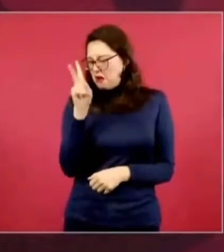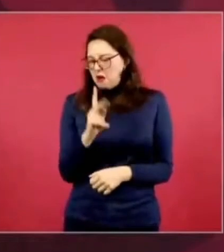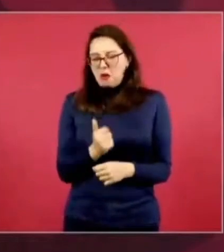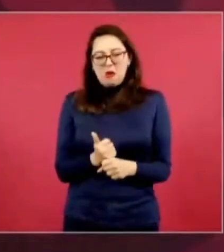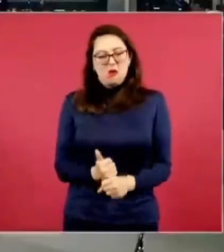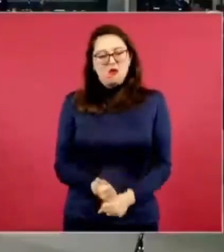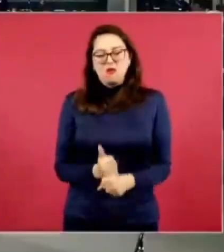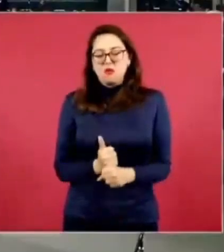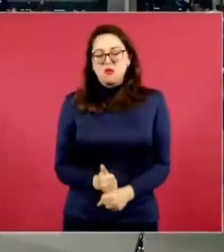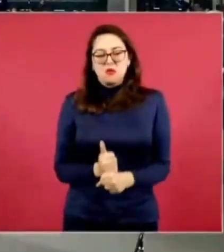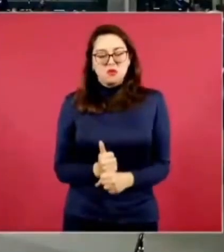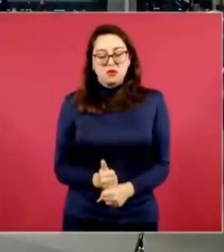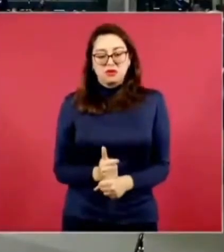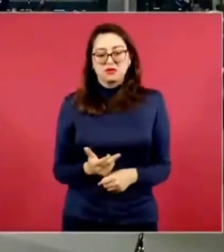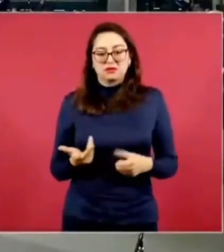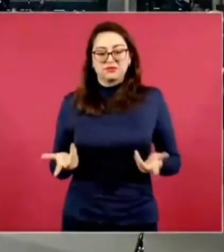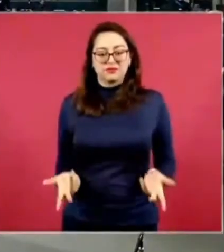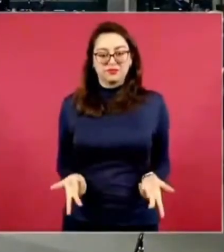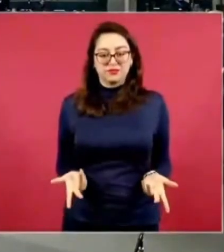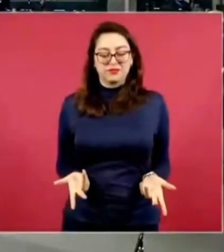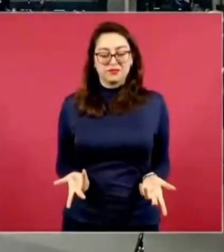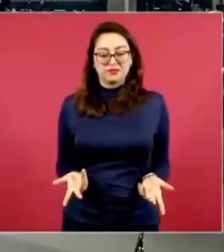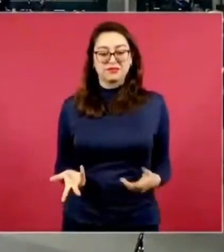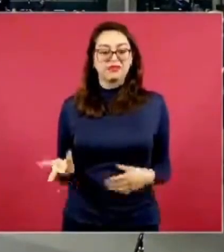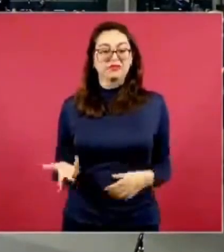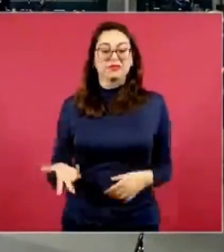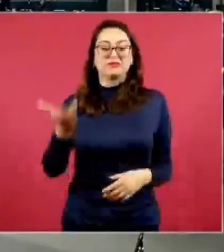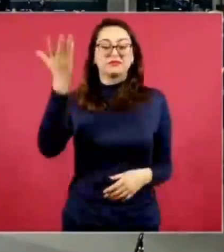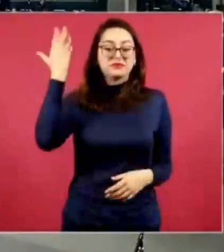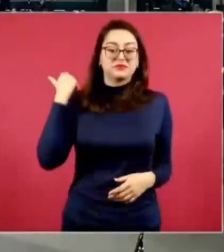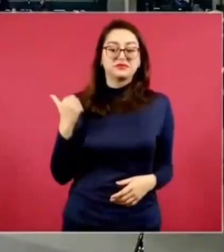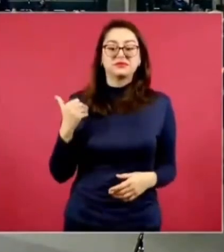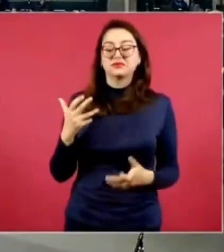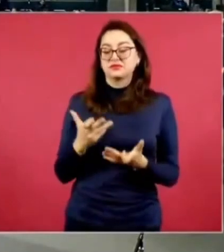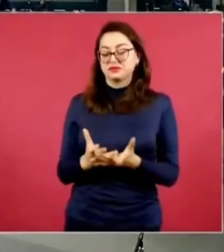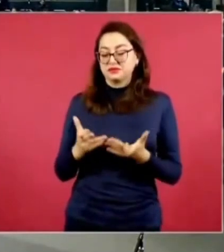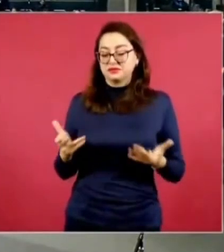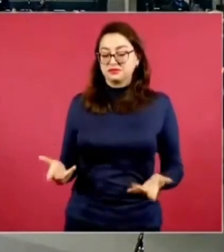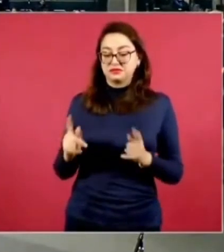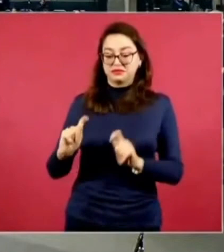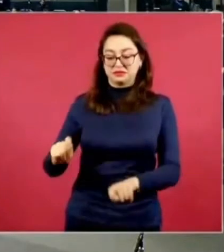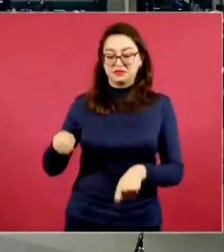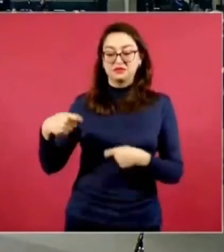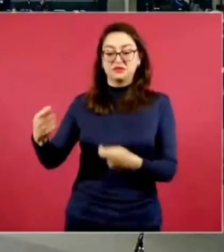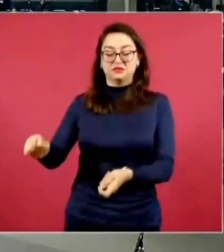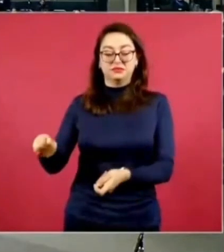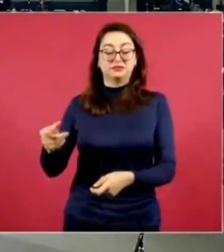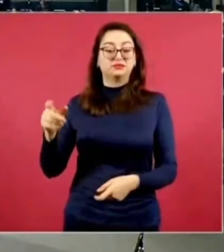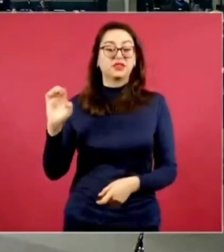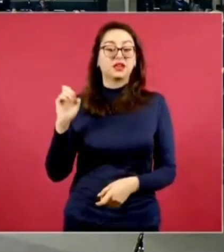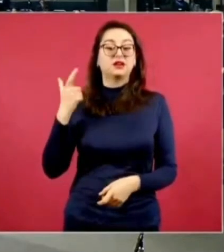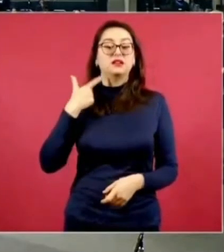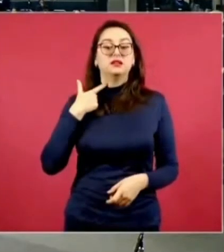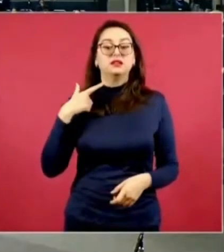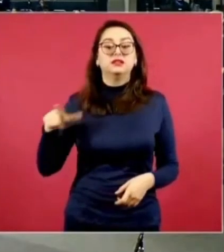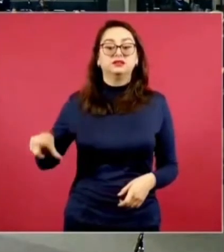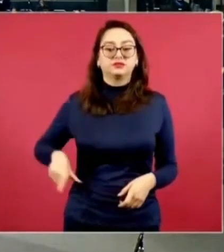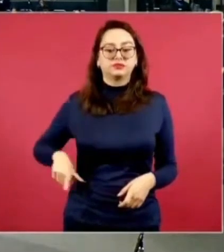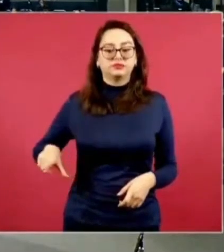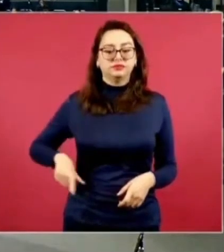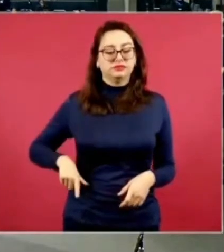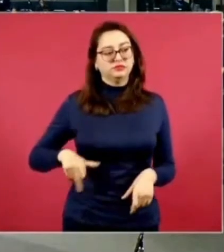se les entregaron las tierras fueron de todo el país a